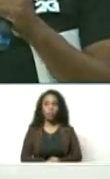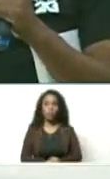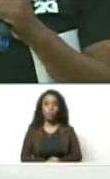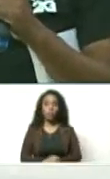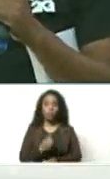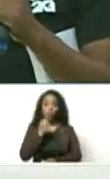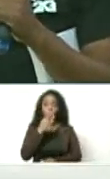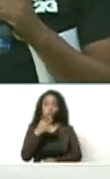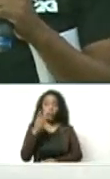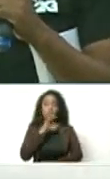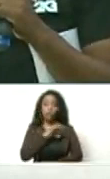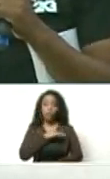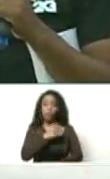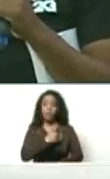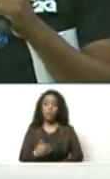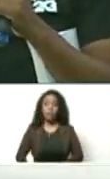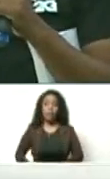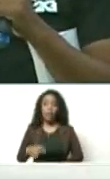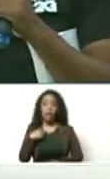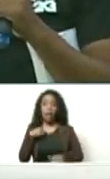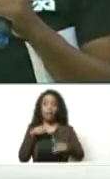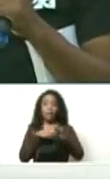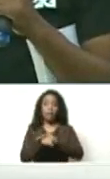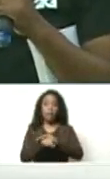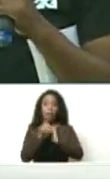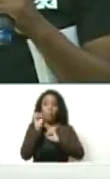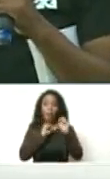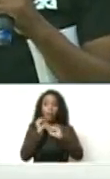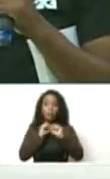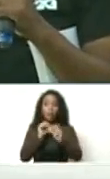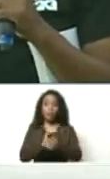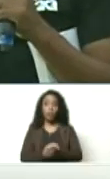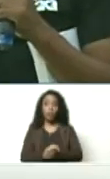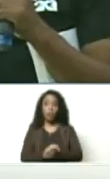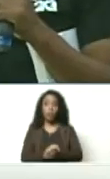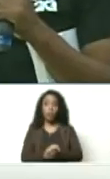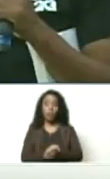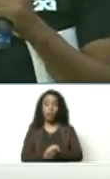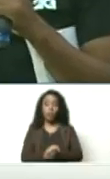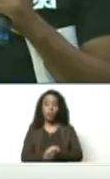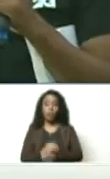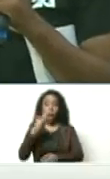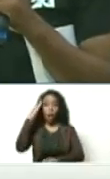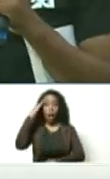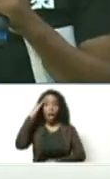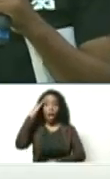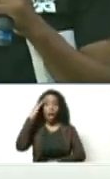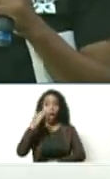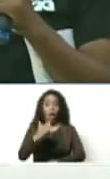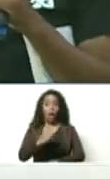Bueno, mi señor presidente, que no nos deja acceder a la maquinaria es el coronel